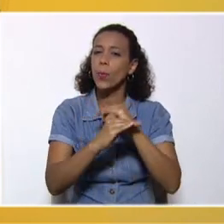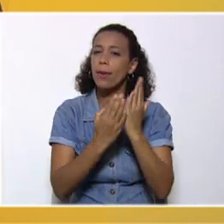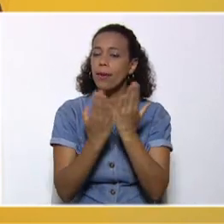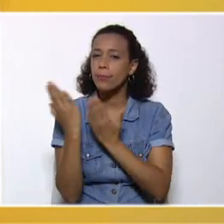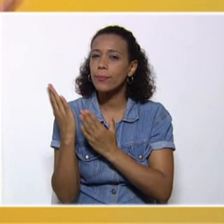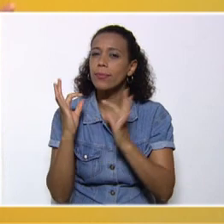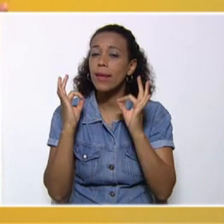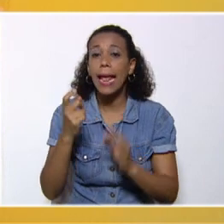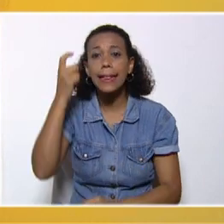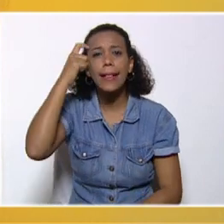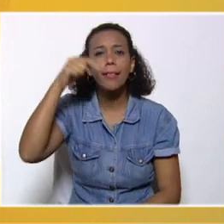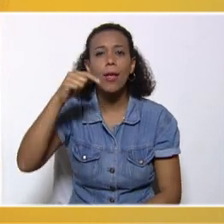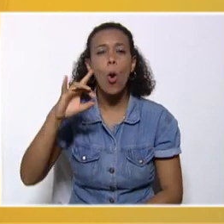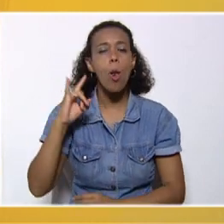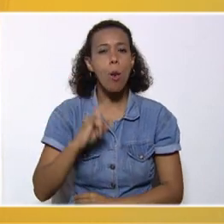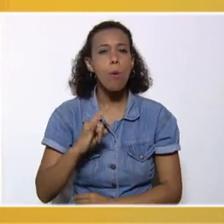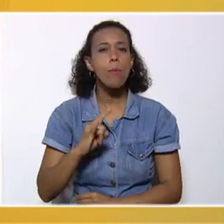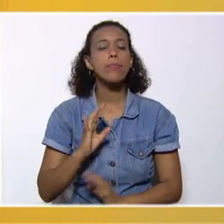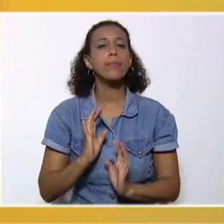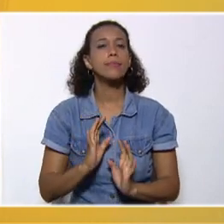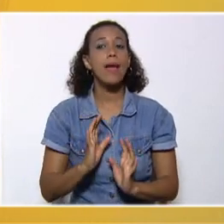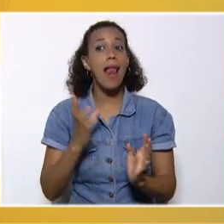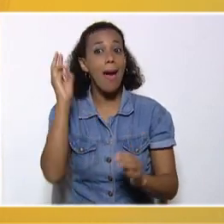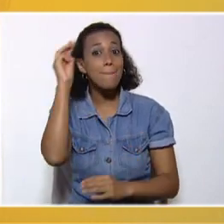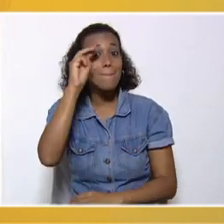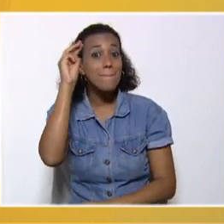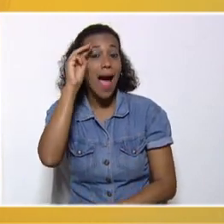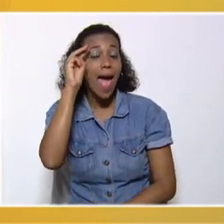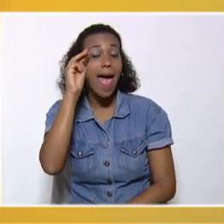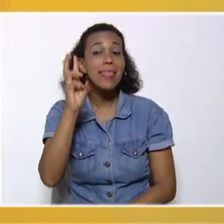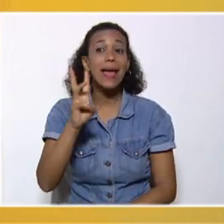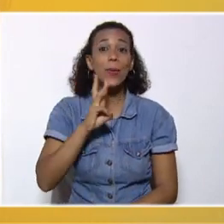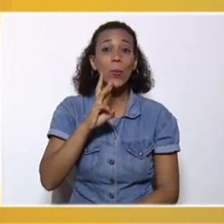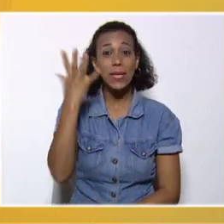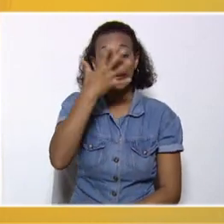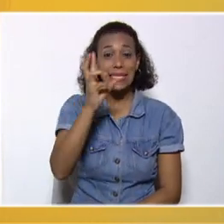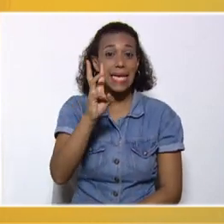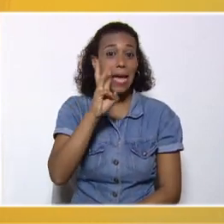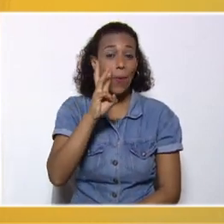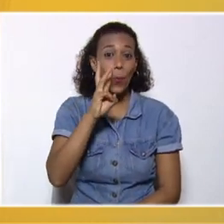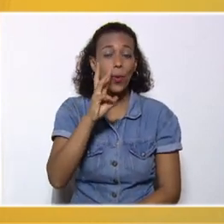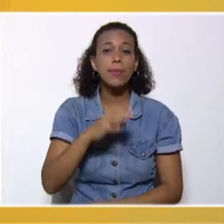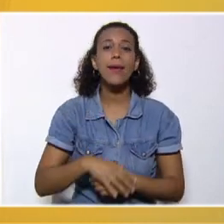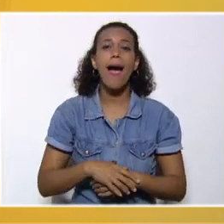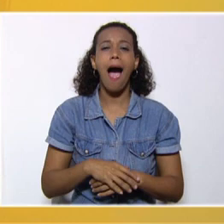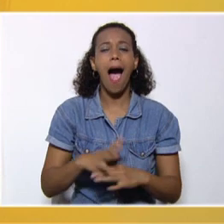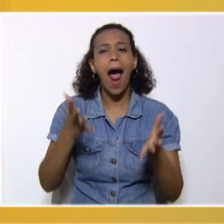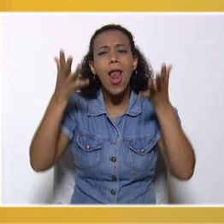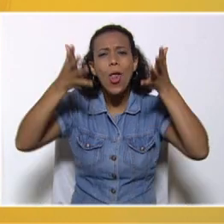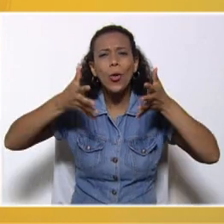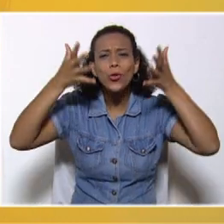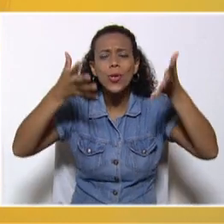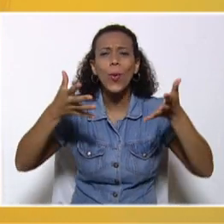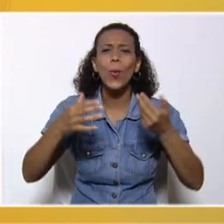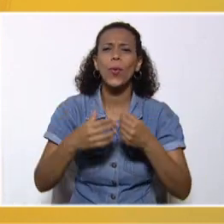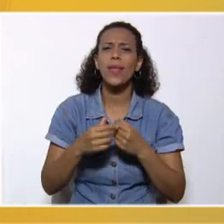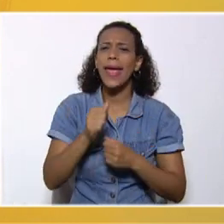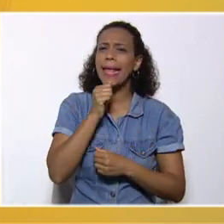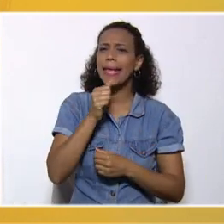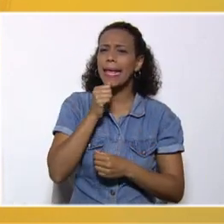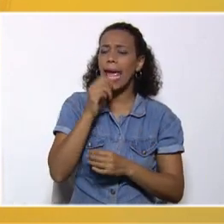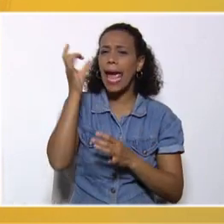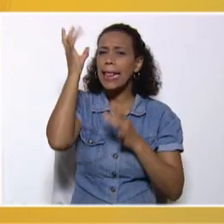escuela, y el día de hoy vamos a tener a la maestra Winnie Testa, quien estará dándonos los consejos,